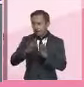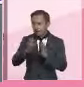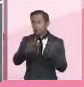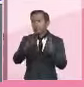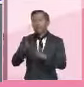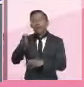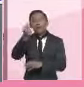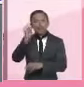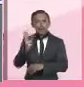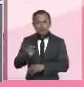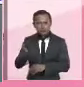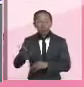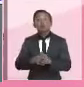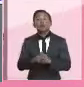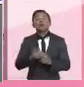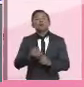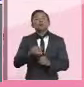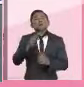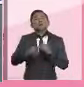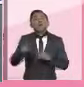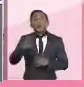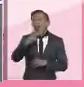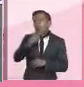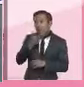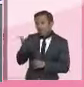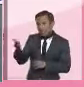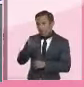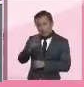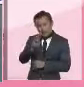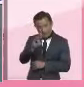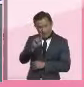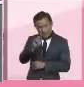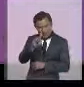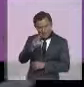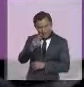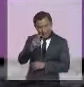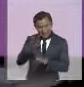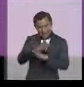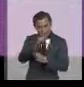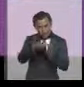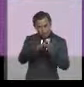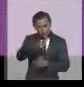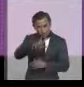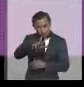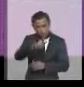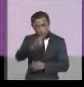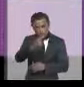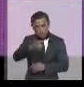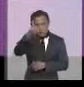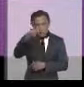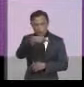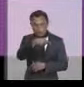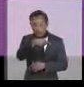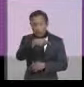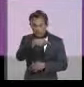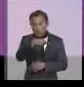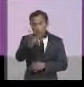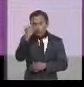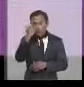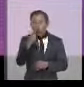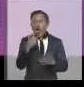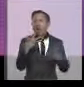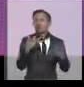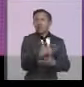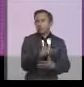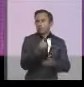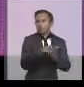señor Manuel Bartlett es el autor del fraude electoral del 88. ¿Dónde está hoy Manuel Bartlett? En Morena. Es el